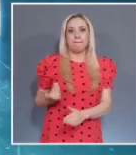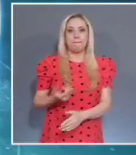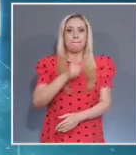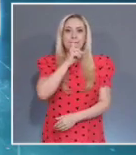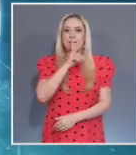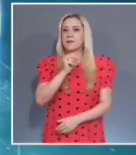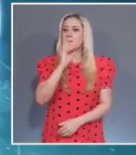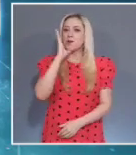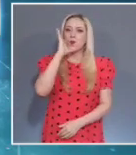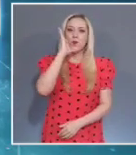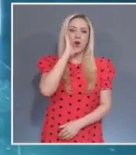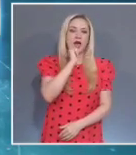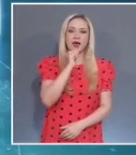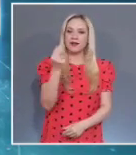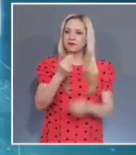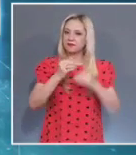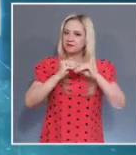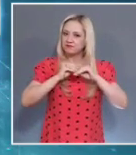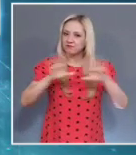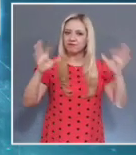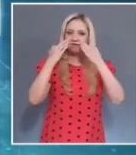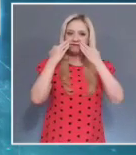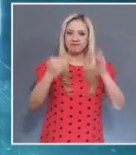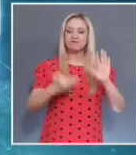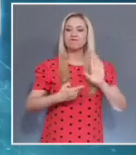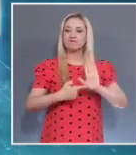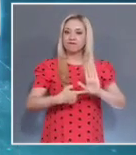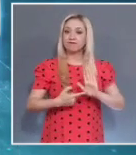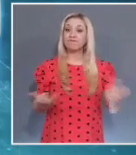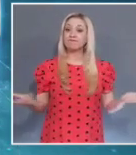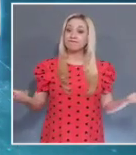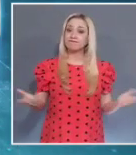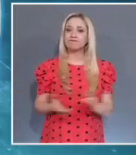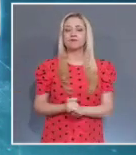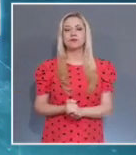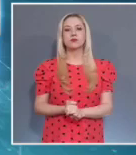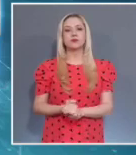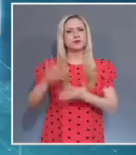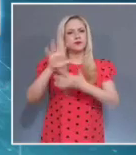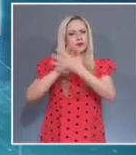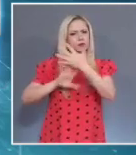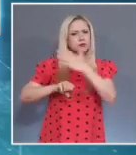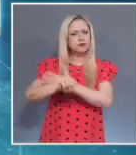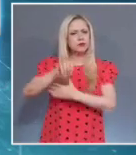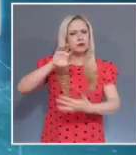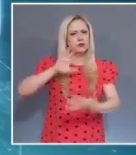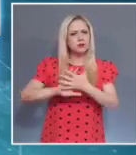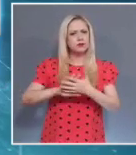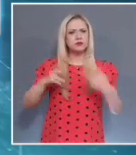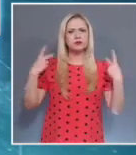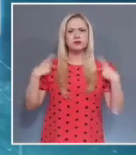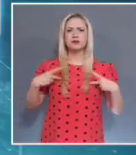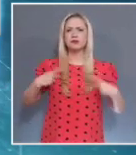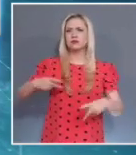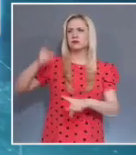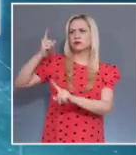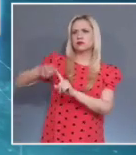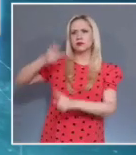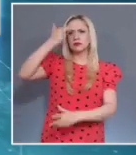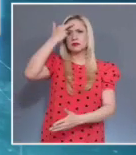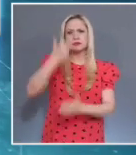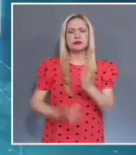Constitucional negar los beneficios de sustitución de la pena de prisión a personas sentenciadas por delitos en los que aplica la